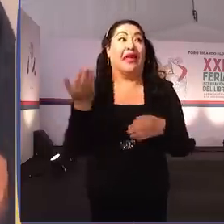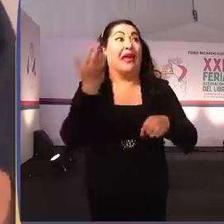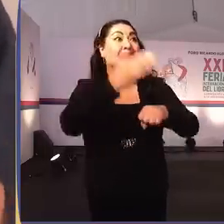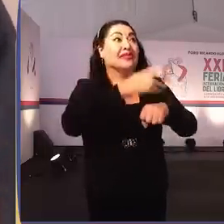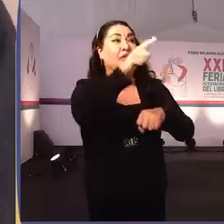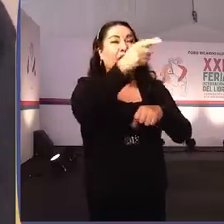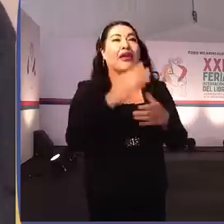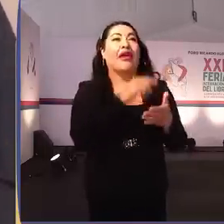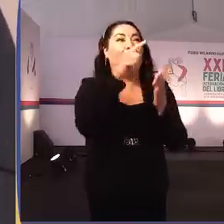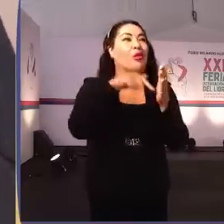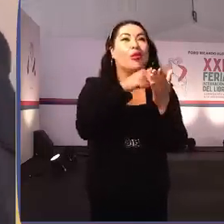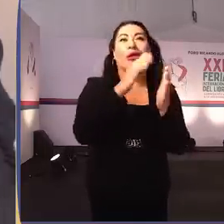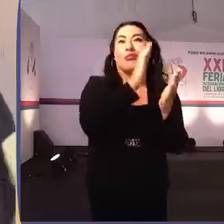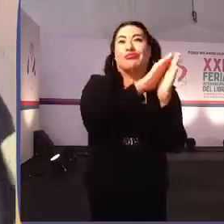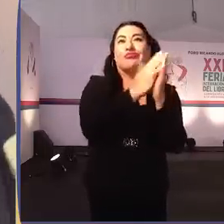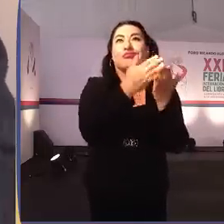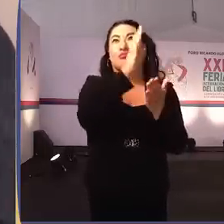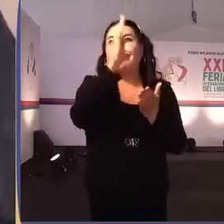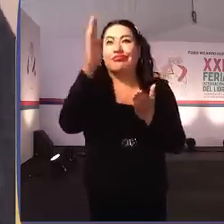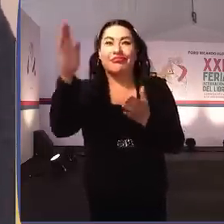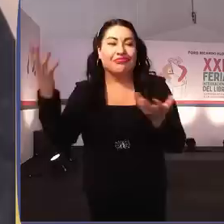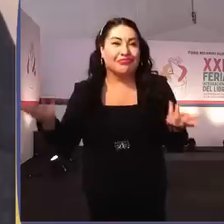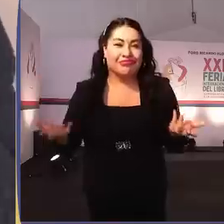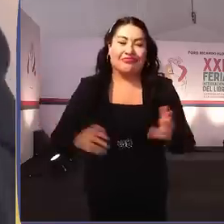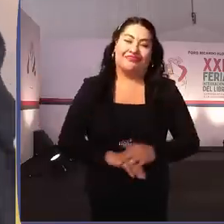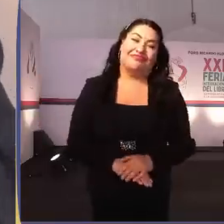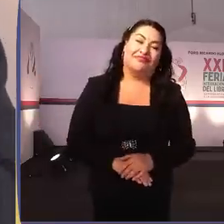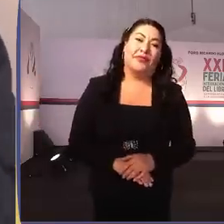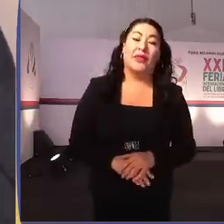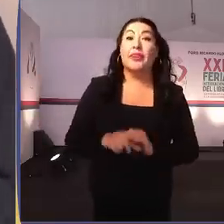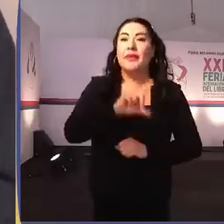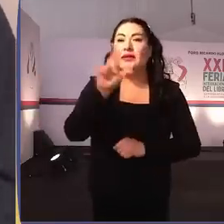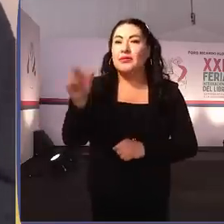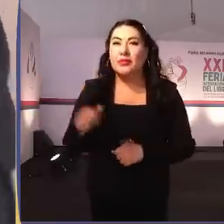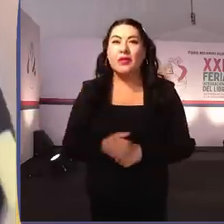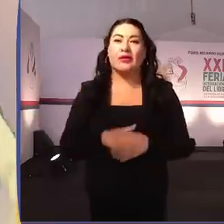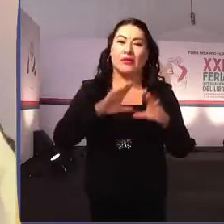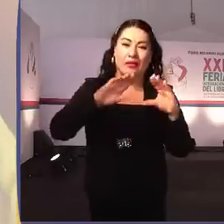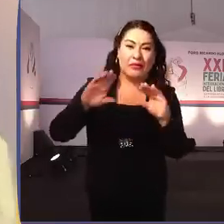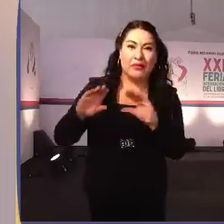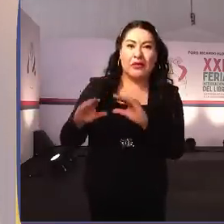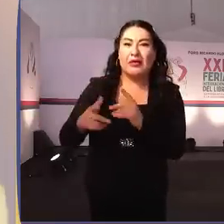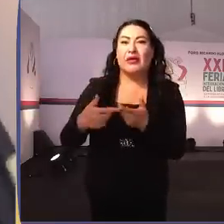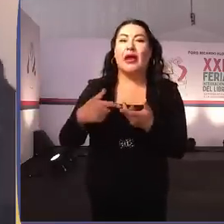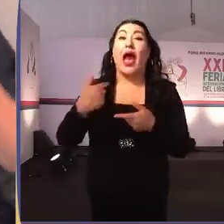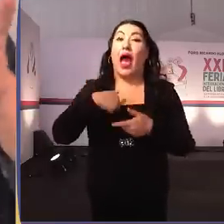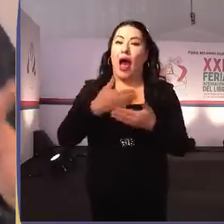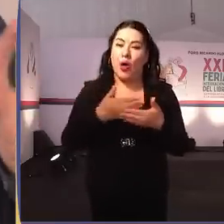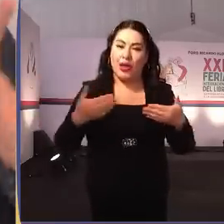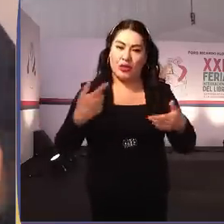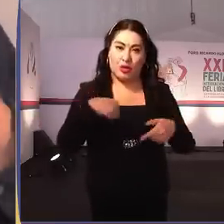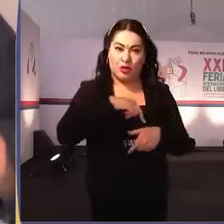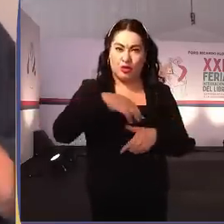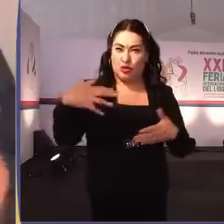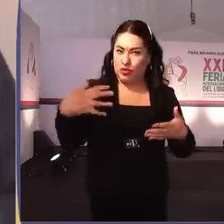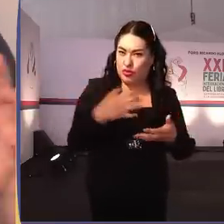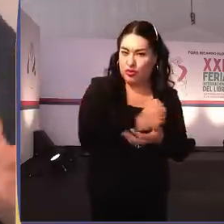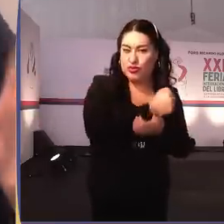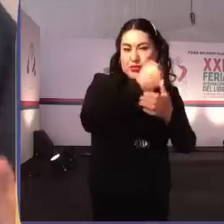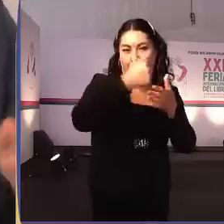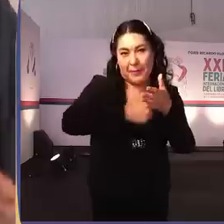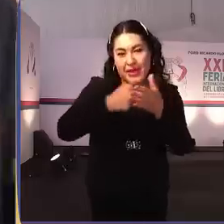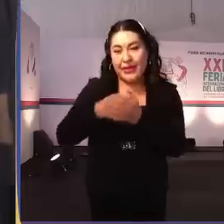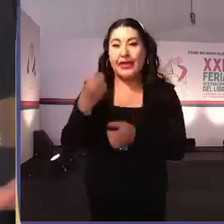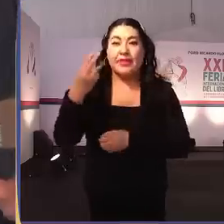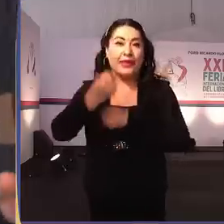biblioteca. Y en la enseñanza media, el desprecio, y estamos ganando esta batalla. En estos últimos 3 años